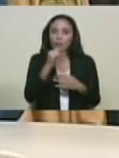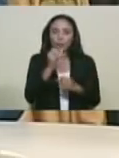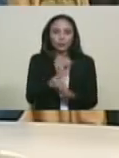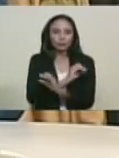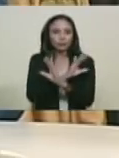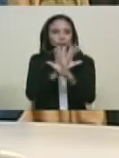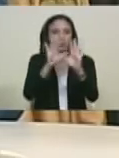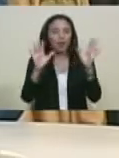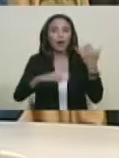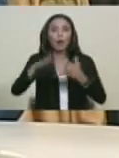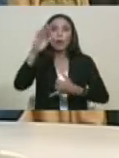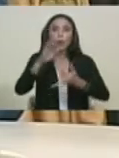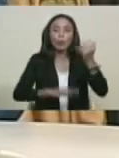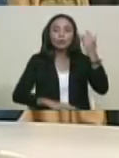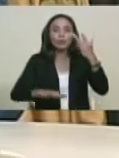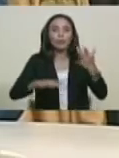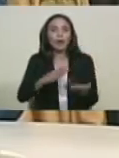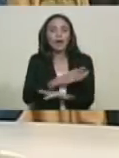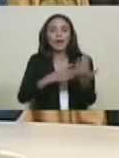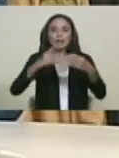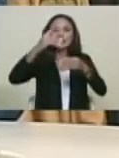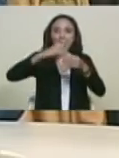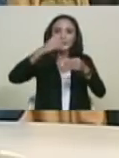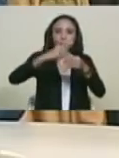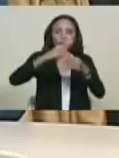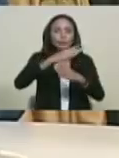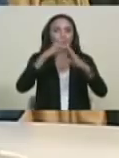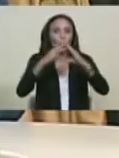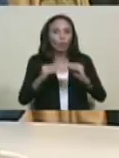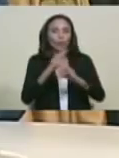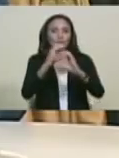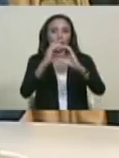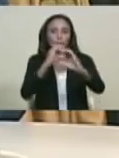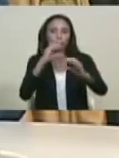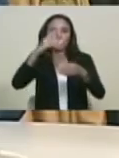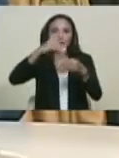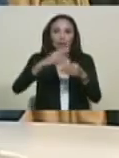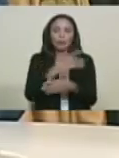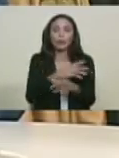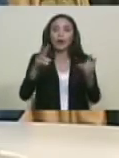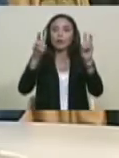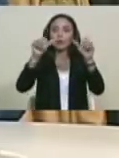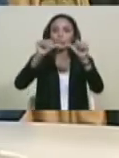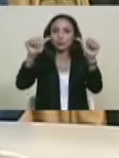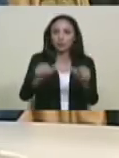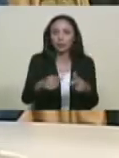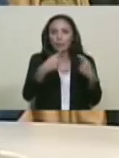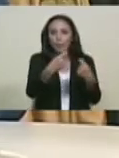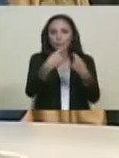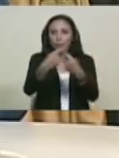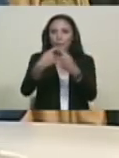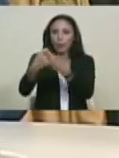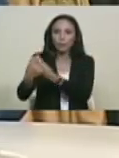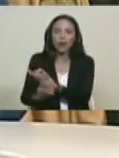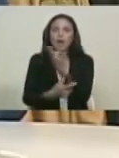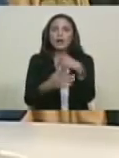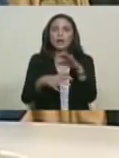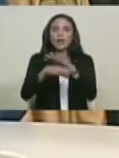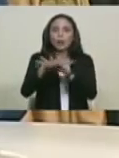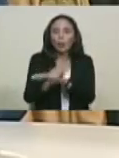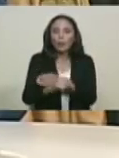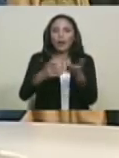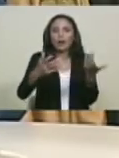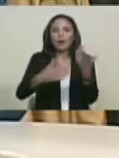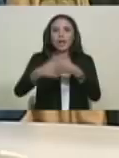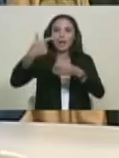la última jornada del censo de transporte para el nuevo sistema de subsidios y desprecio de los hidrocarburos